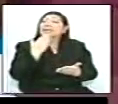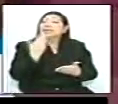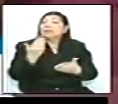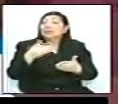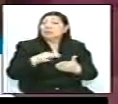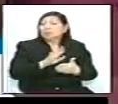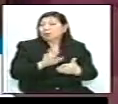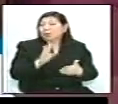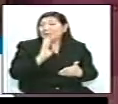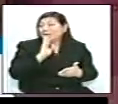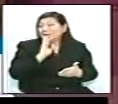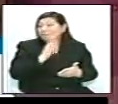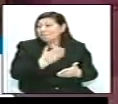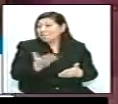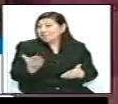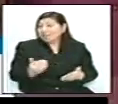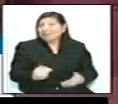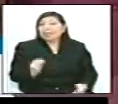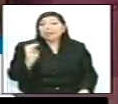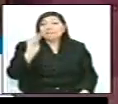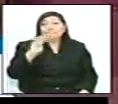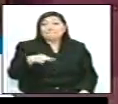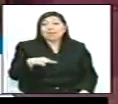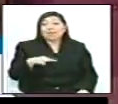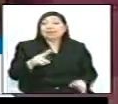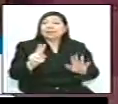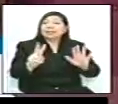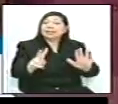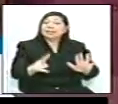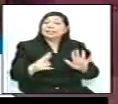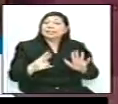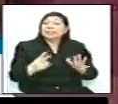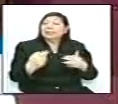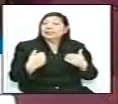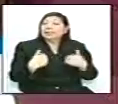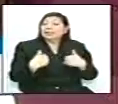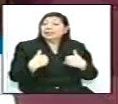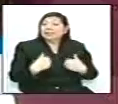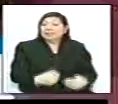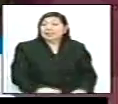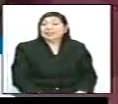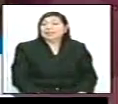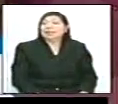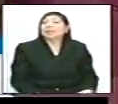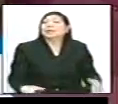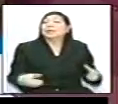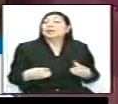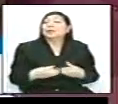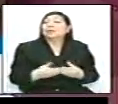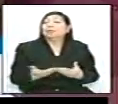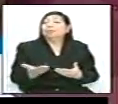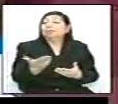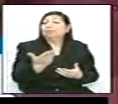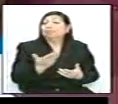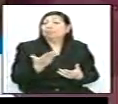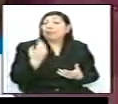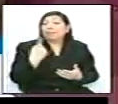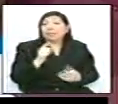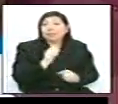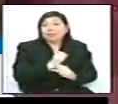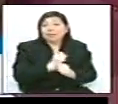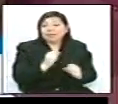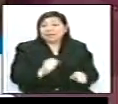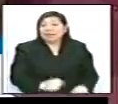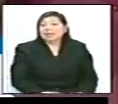incluso ustedes mismos han sugerido. El martes 17 tenemos, la comisión recibe por la